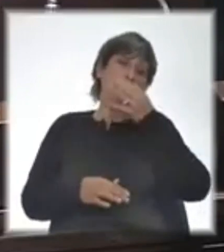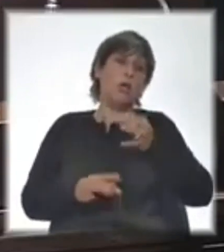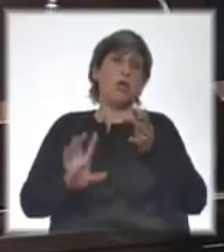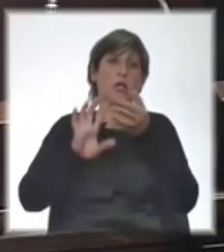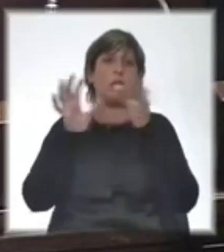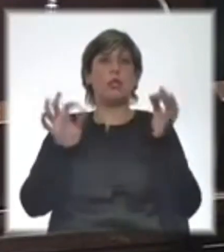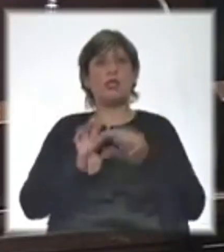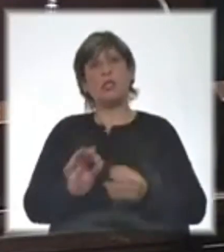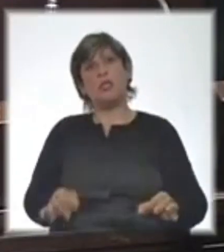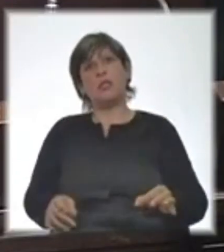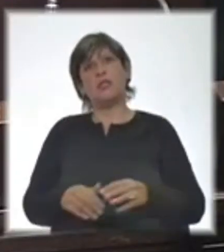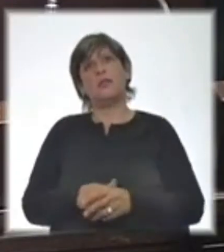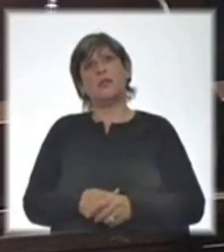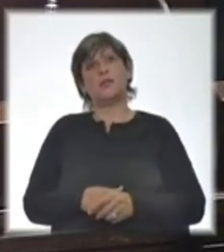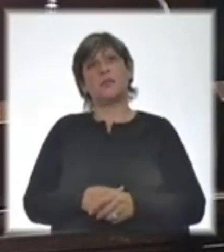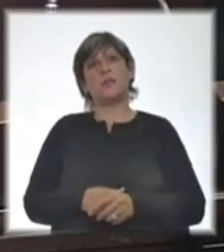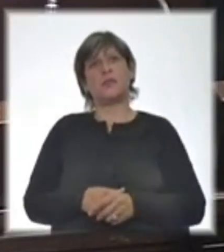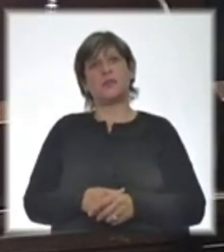presidente.